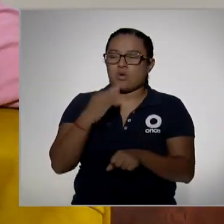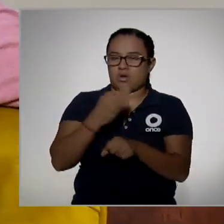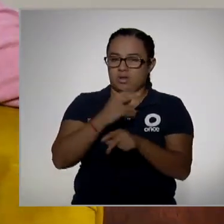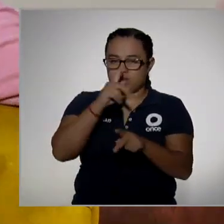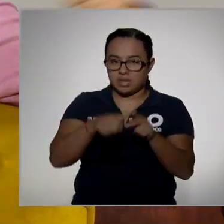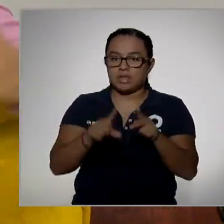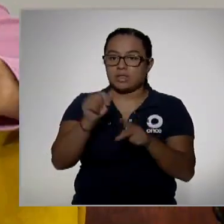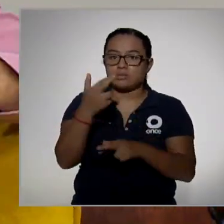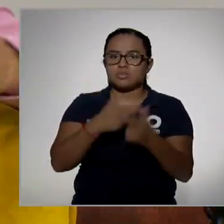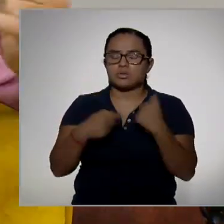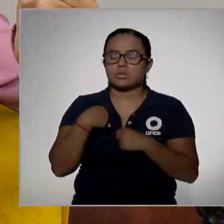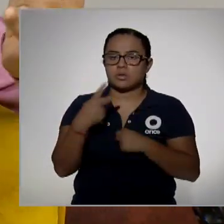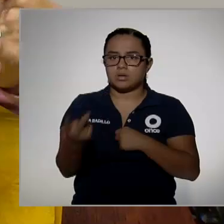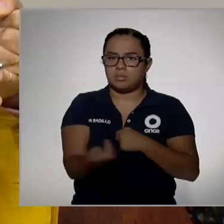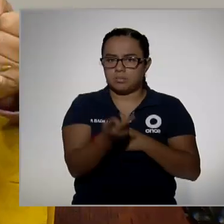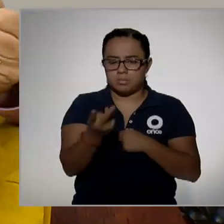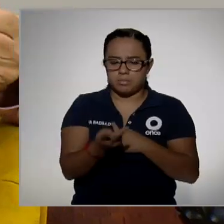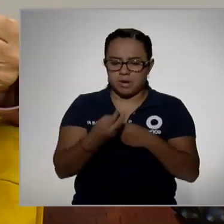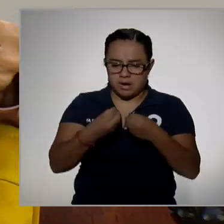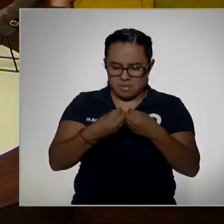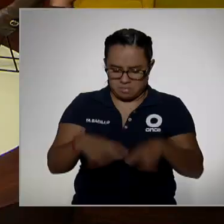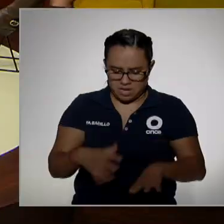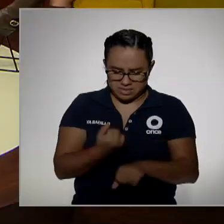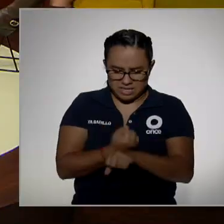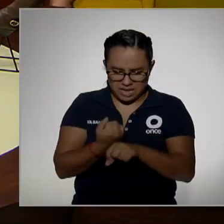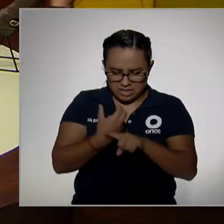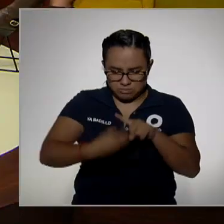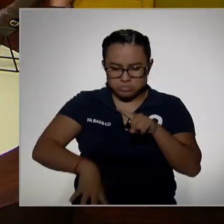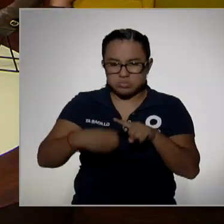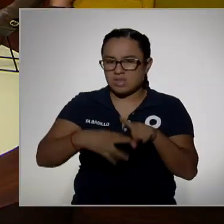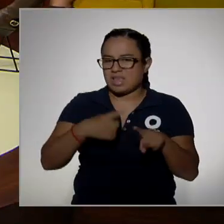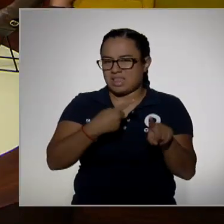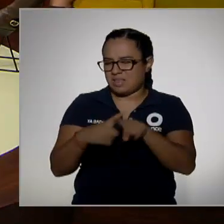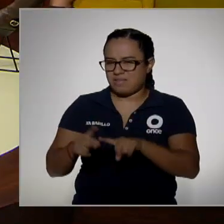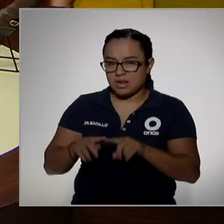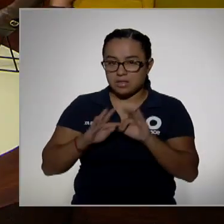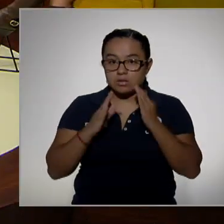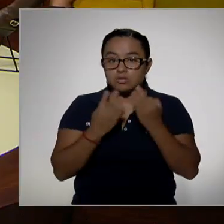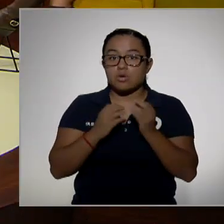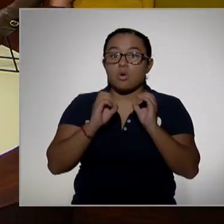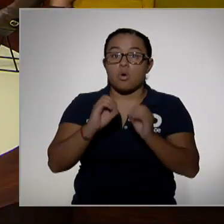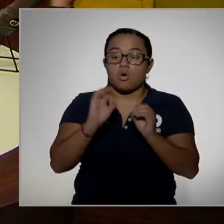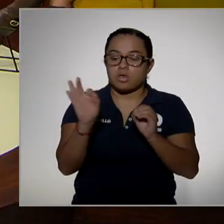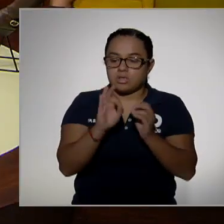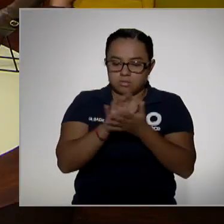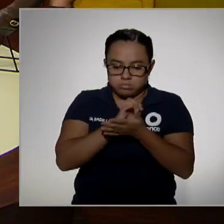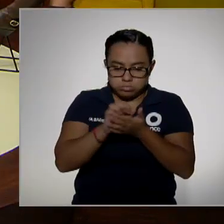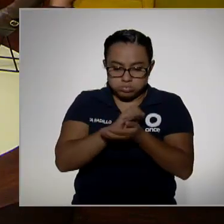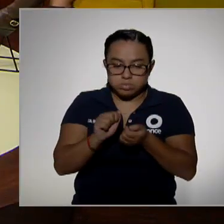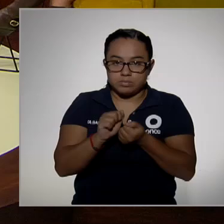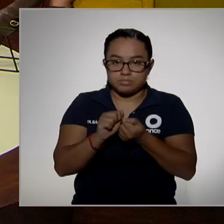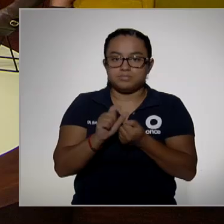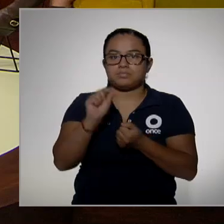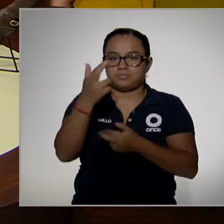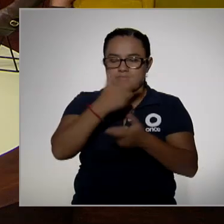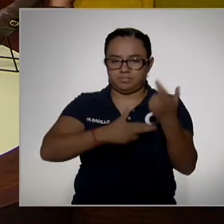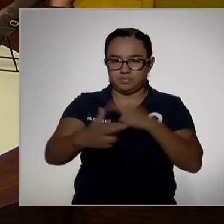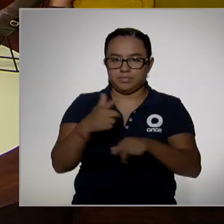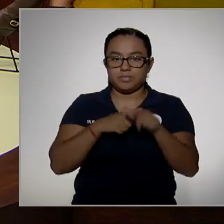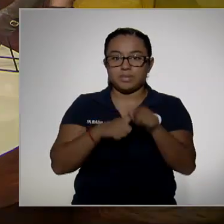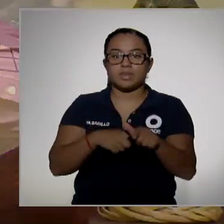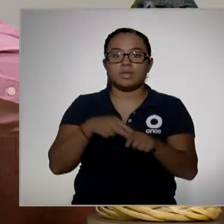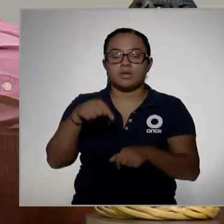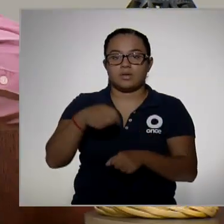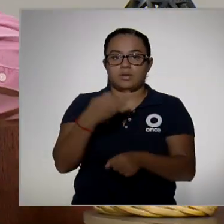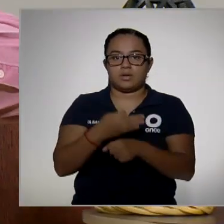corte voy a regresar doctor a preguntarte pérdidas de sangre por diferentes causas o que se destruyan que también puede ser otra causa regresamos con ustedes estamos